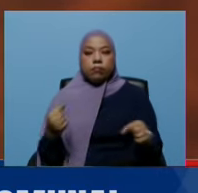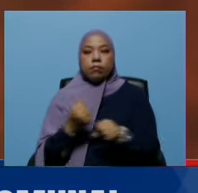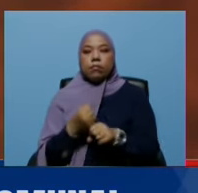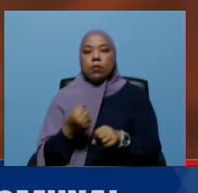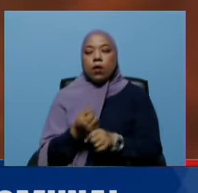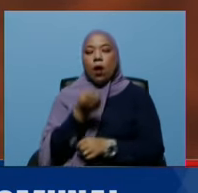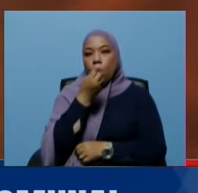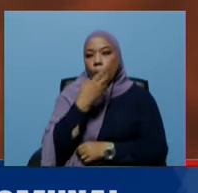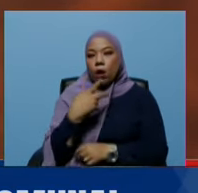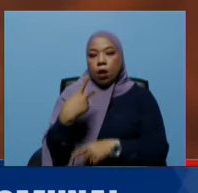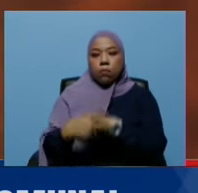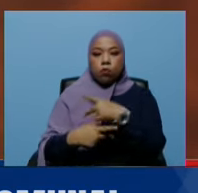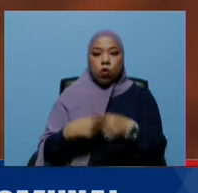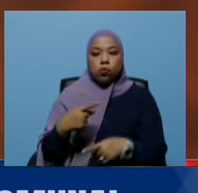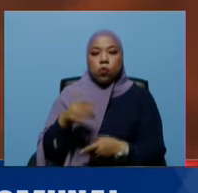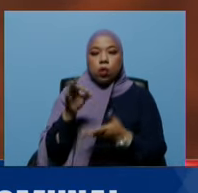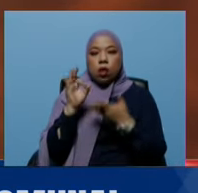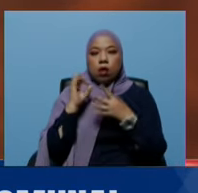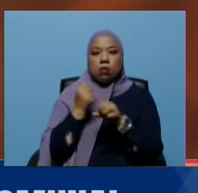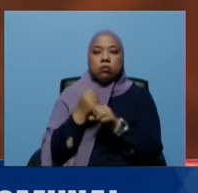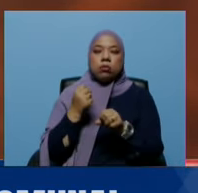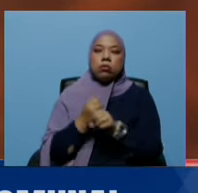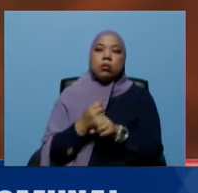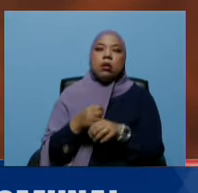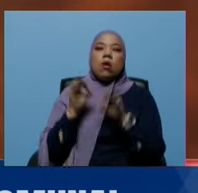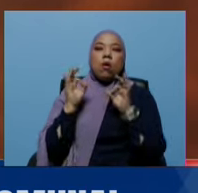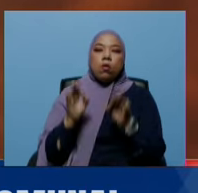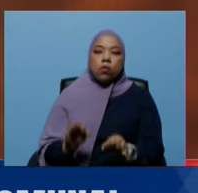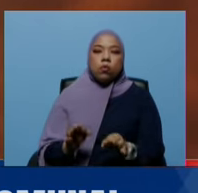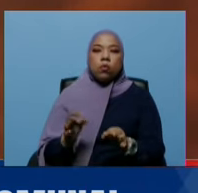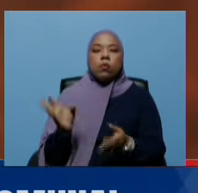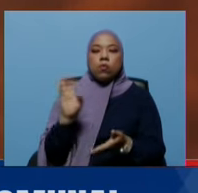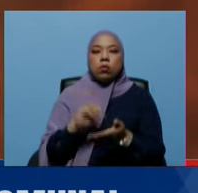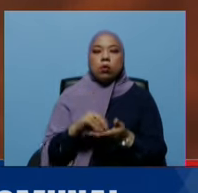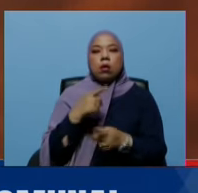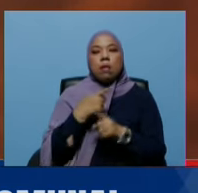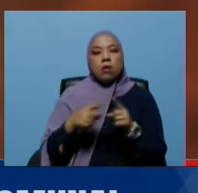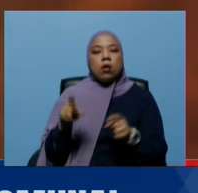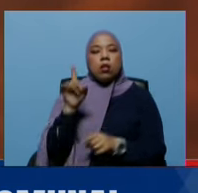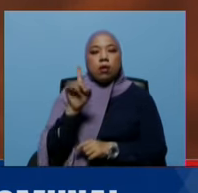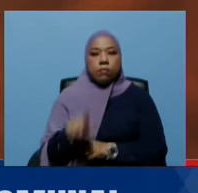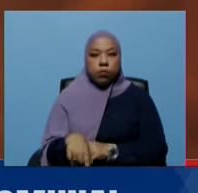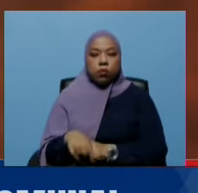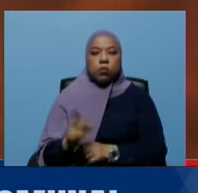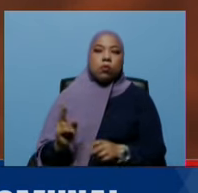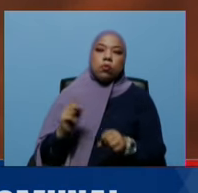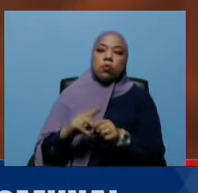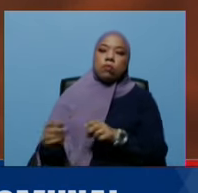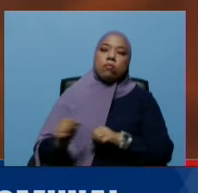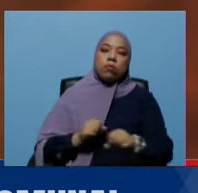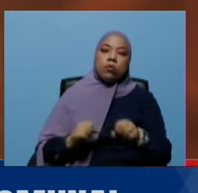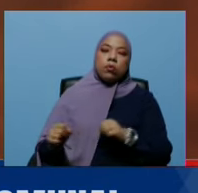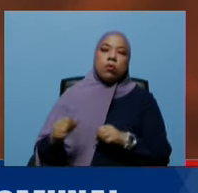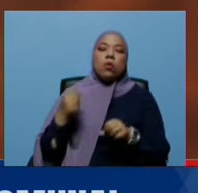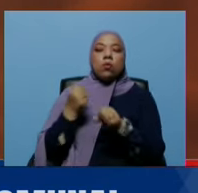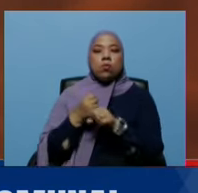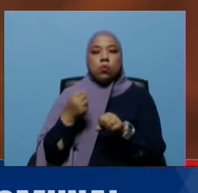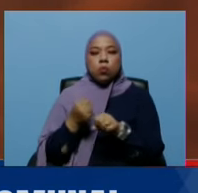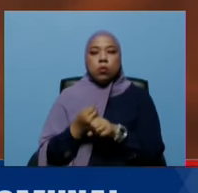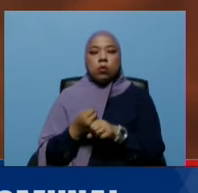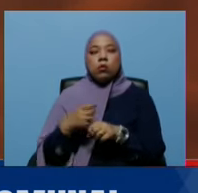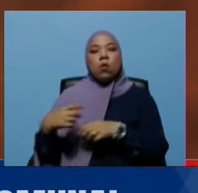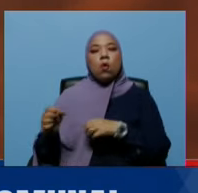buena producción de café, está entrando con fuerza con este rubro. Pero también está parte del movimiento agrourbano,